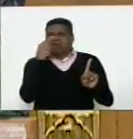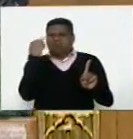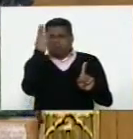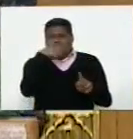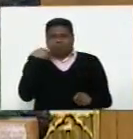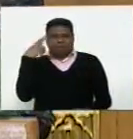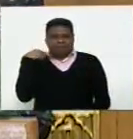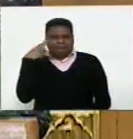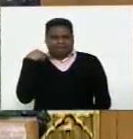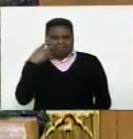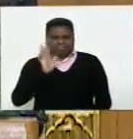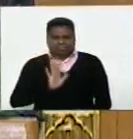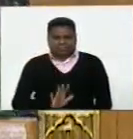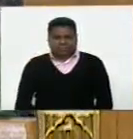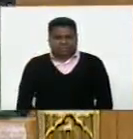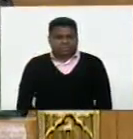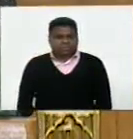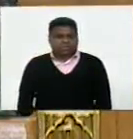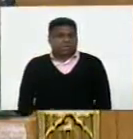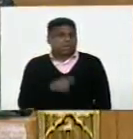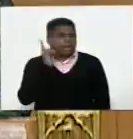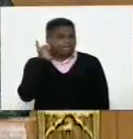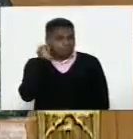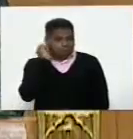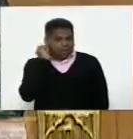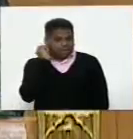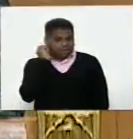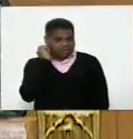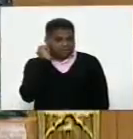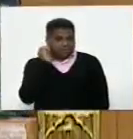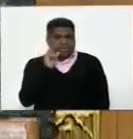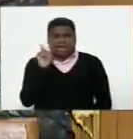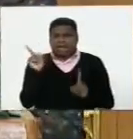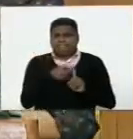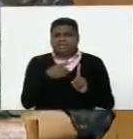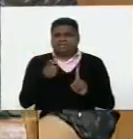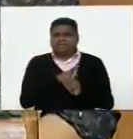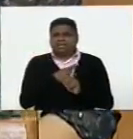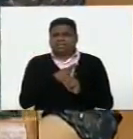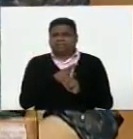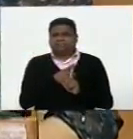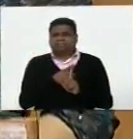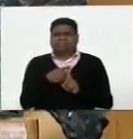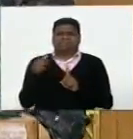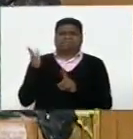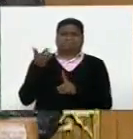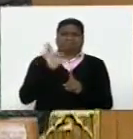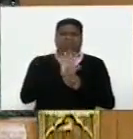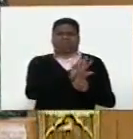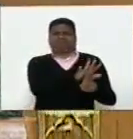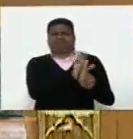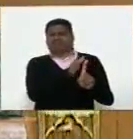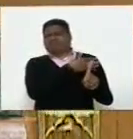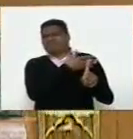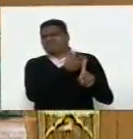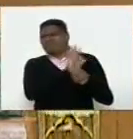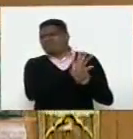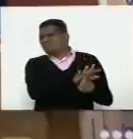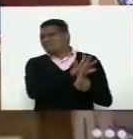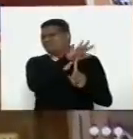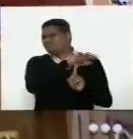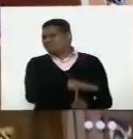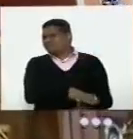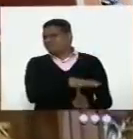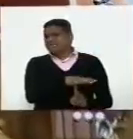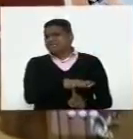Las mujeres hemos sido las primeras víctimas de la discriminación en la historia de la